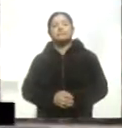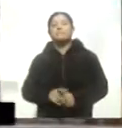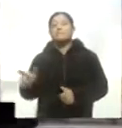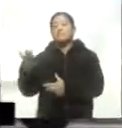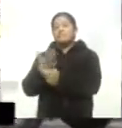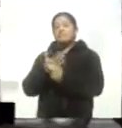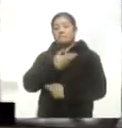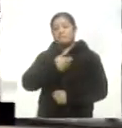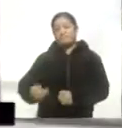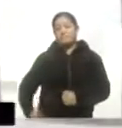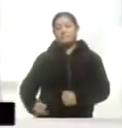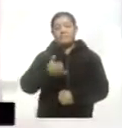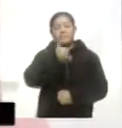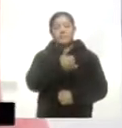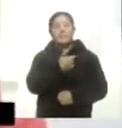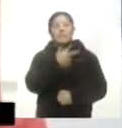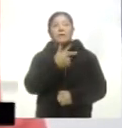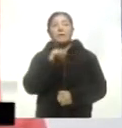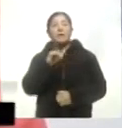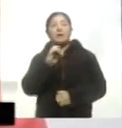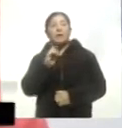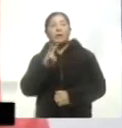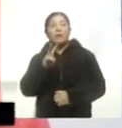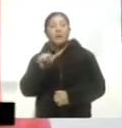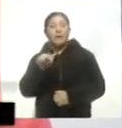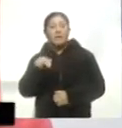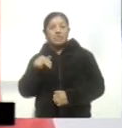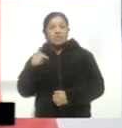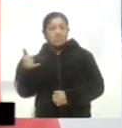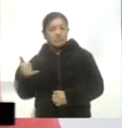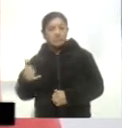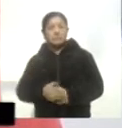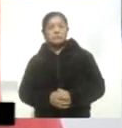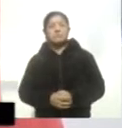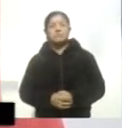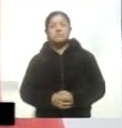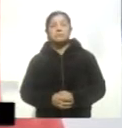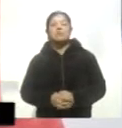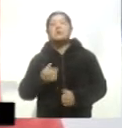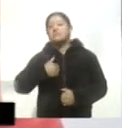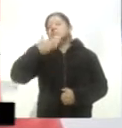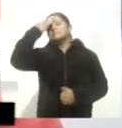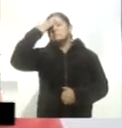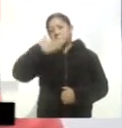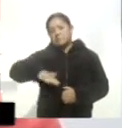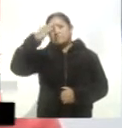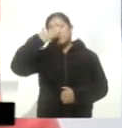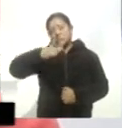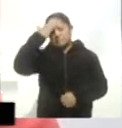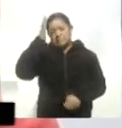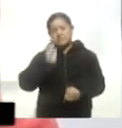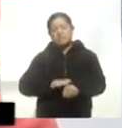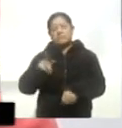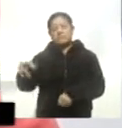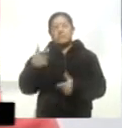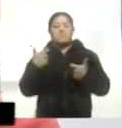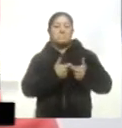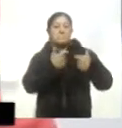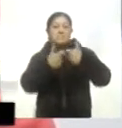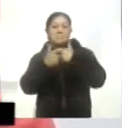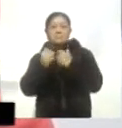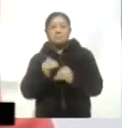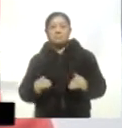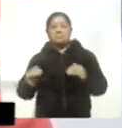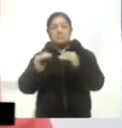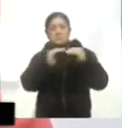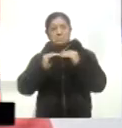alcalde Giovanni Pérez Briones. Sabemos que el circulante de dinero es básico para poder tener una economía sostenible y equilibrada.